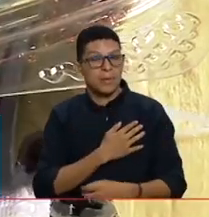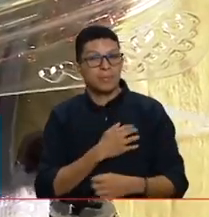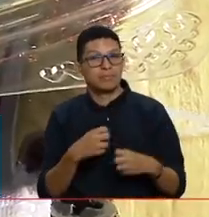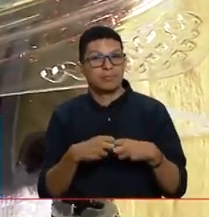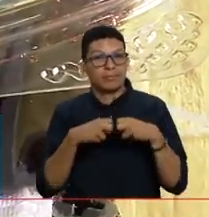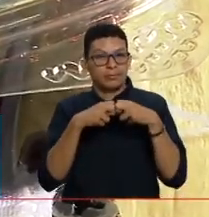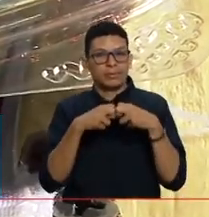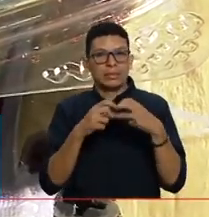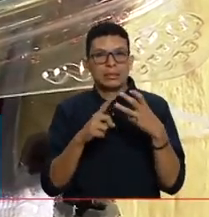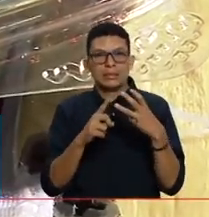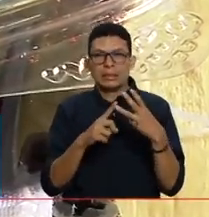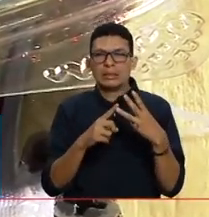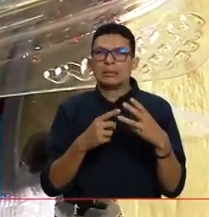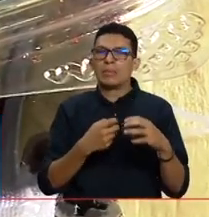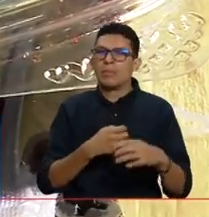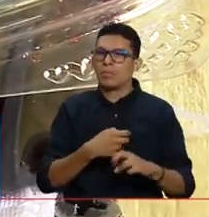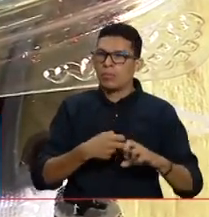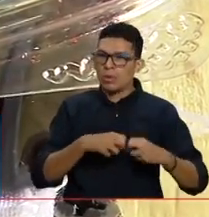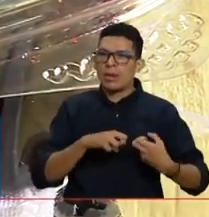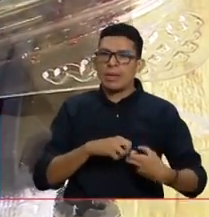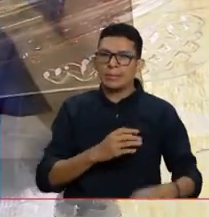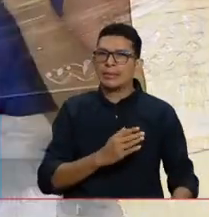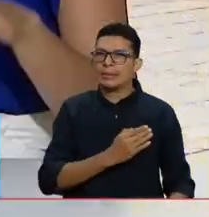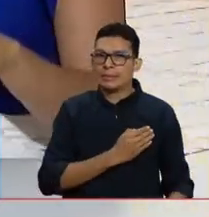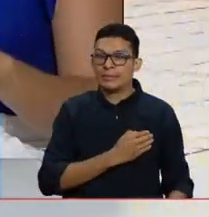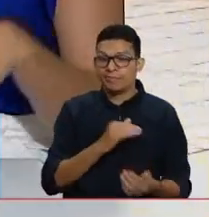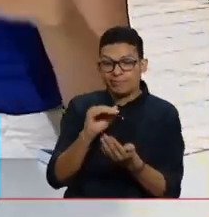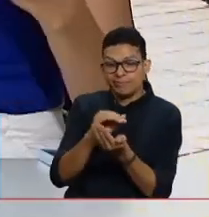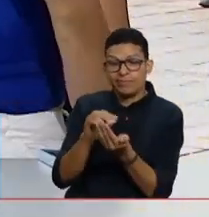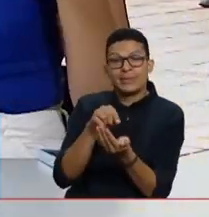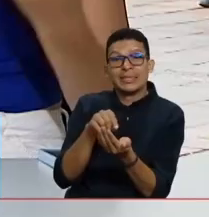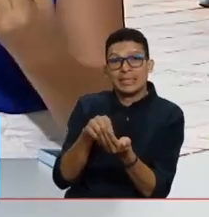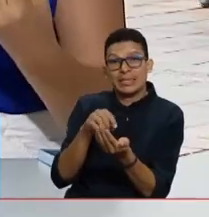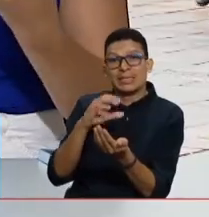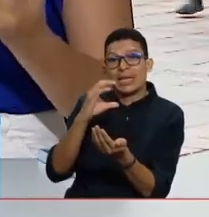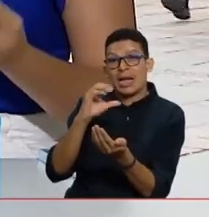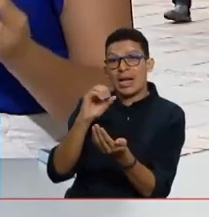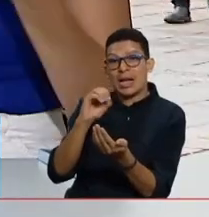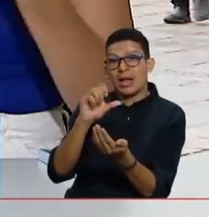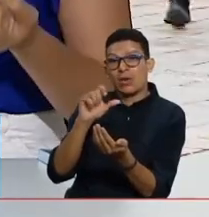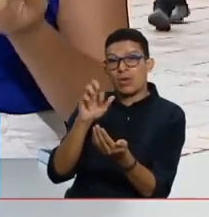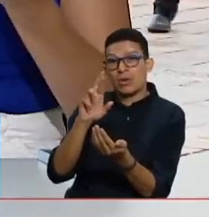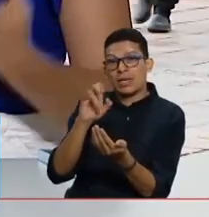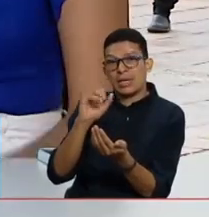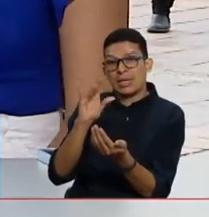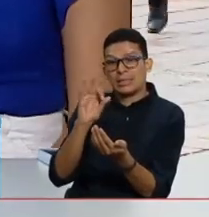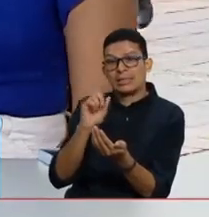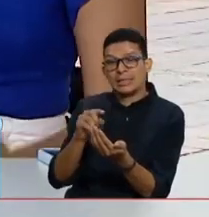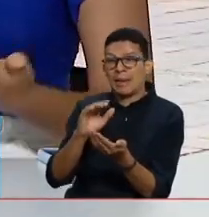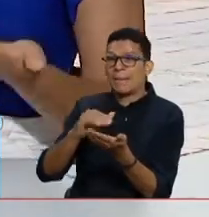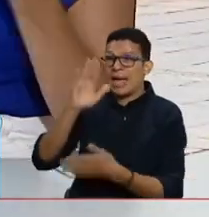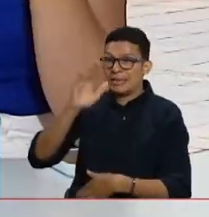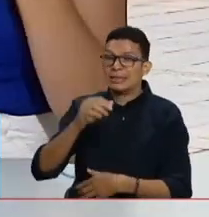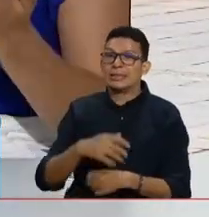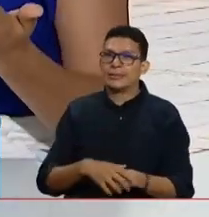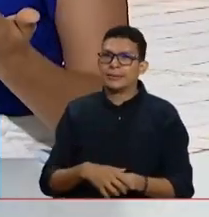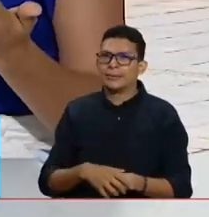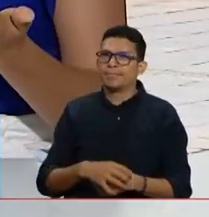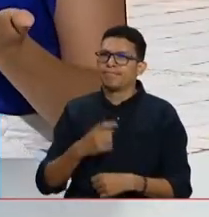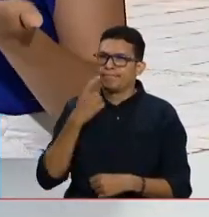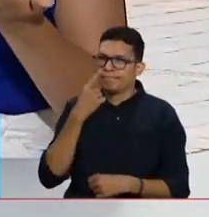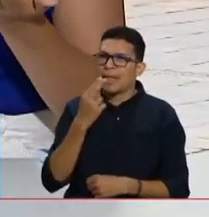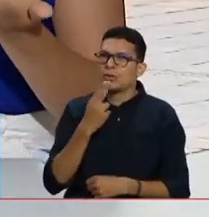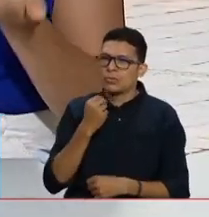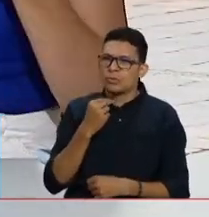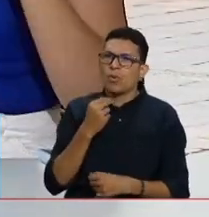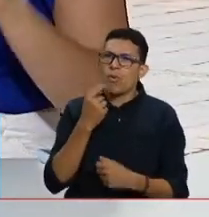debe tener en cuenta que el buñuelo es un alimento altamente calórico, alto en grasas y alto en azúcares refinados. Así que tenga